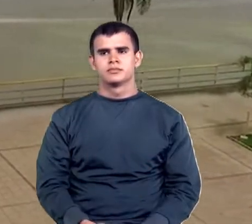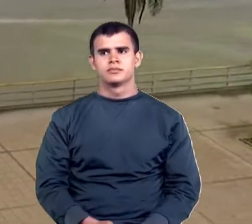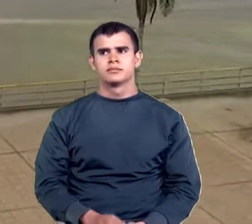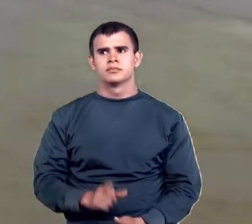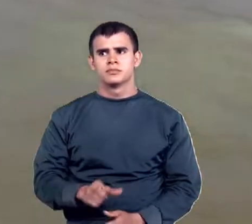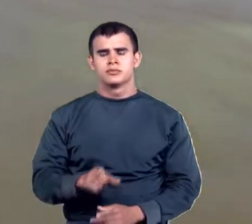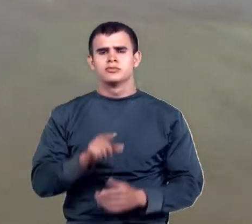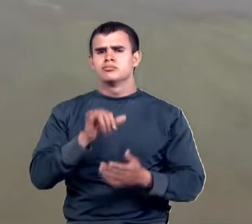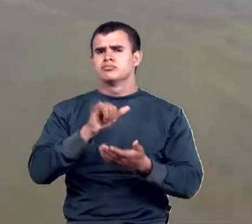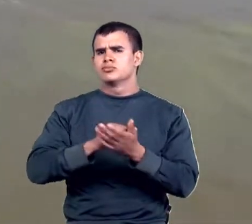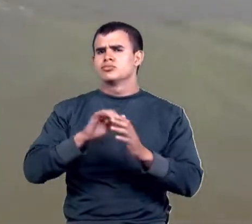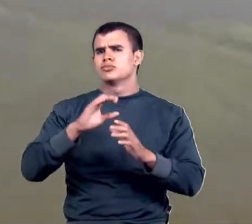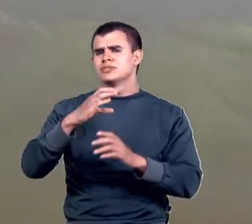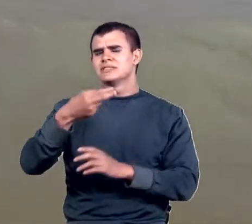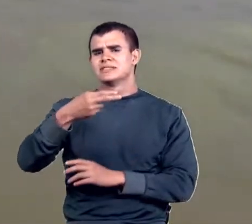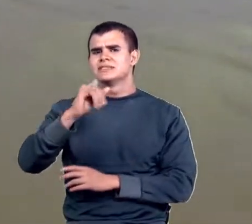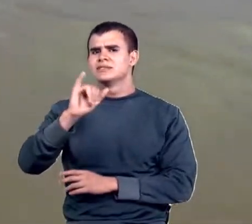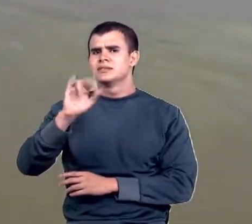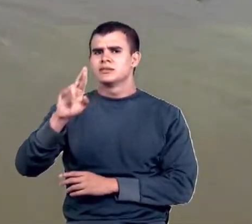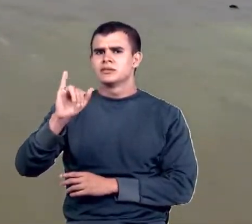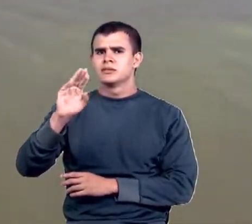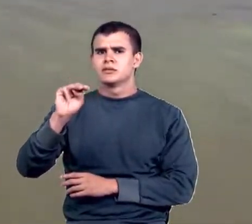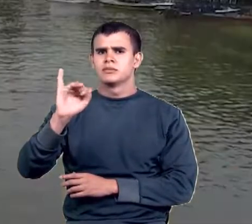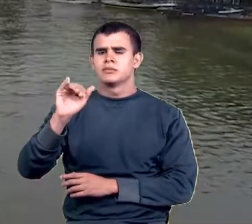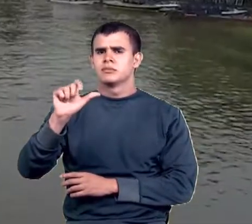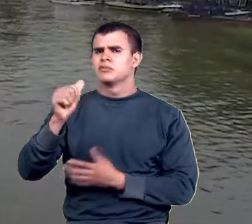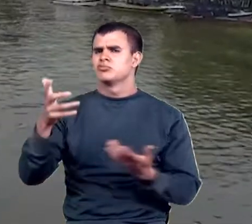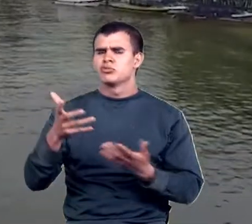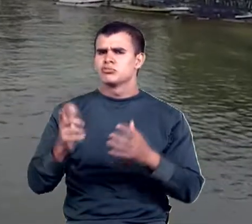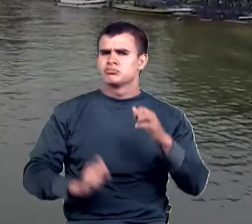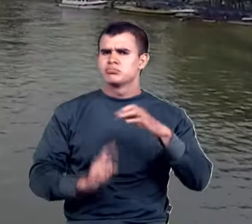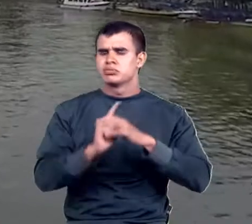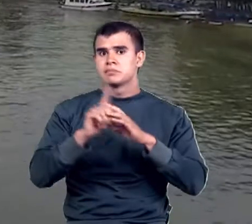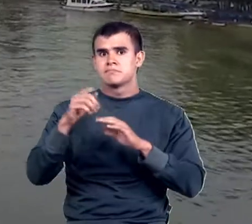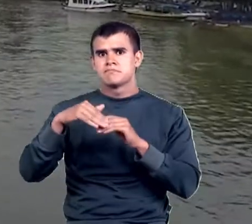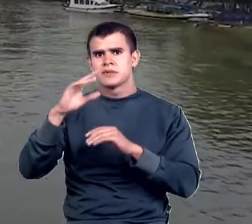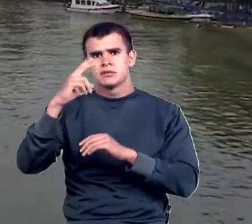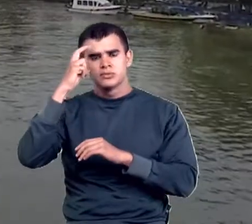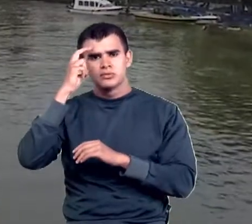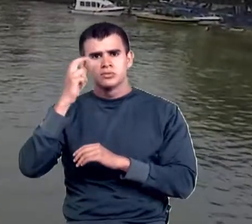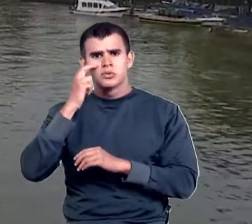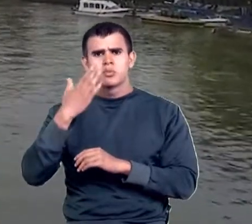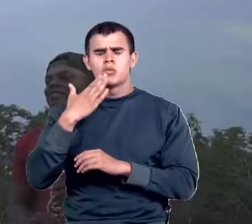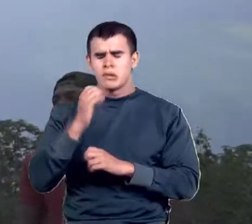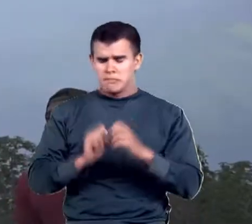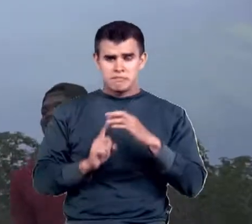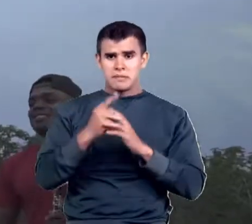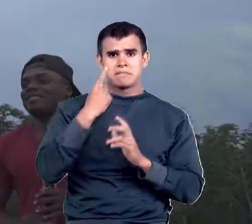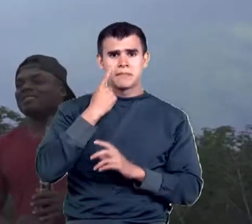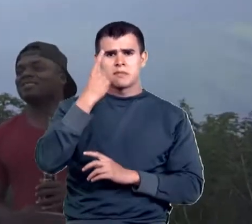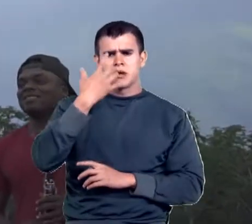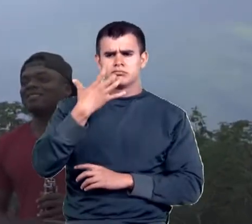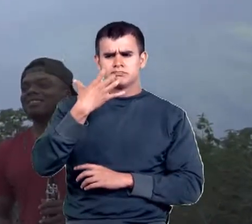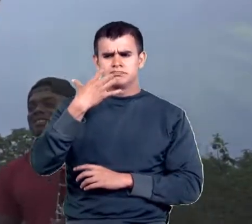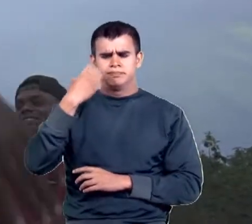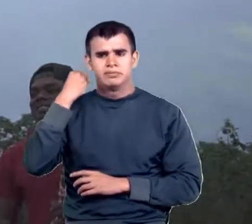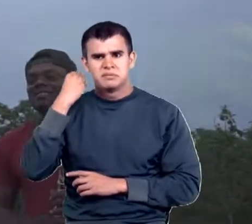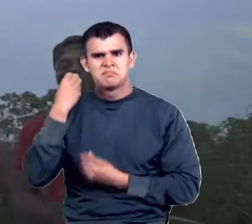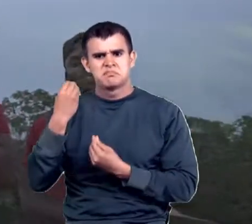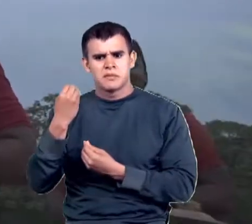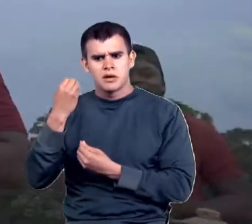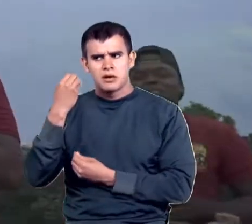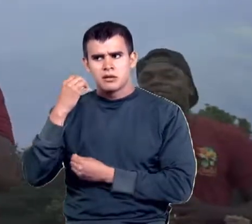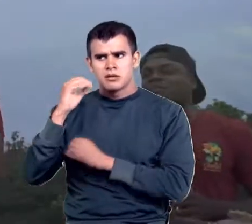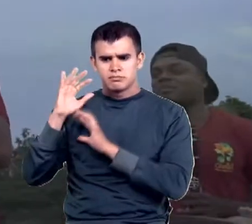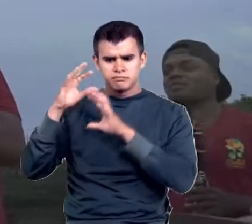La chirimía es un género musical propio del departamento del Chocó. Su práctica tiene inicio años atrás desde los ancestros que la utilizaban como medio de